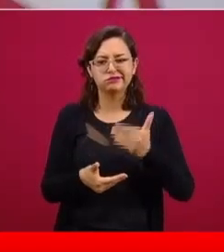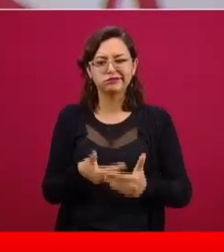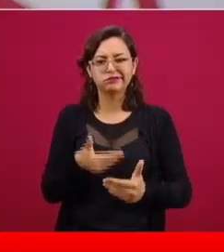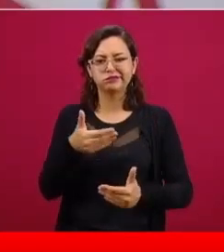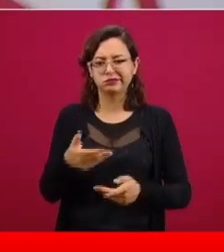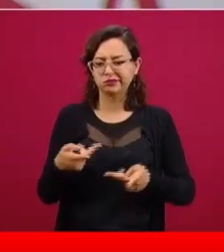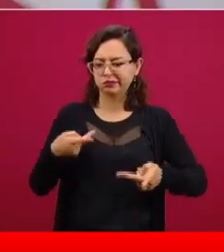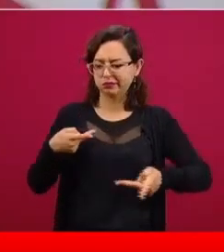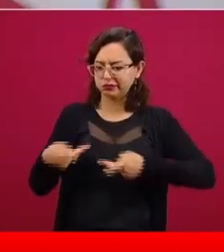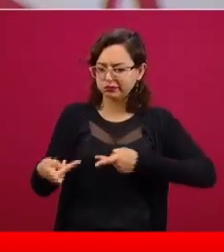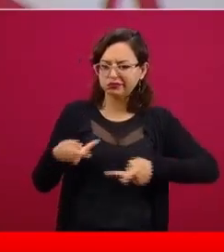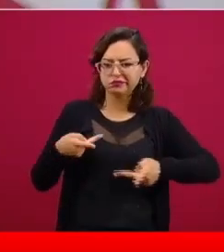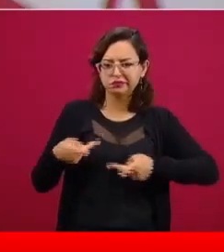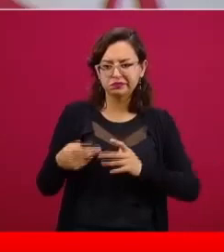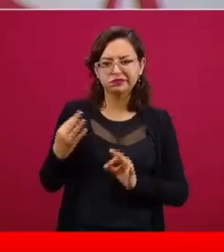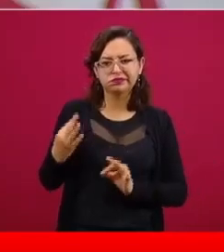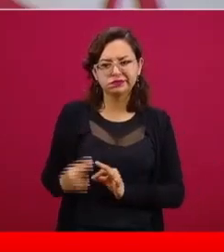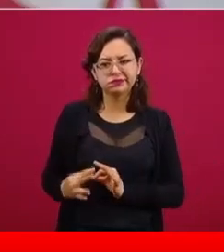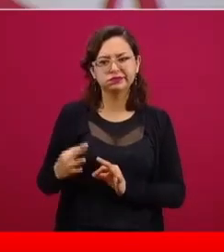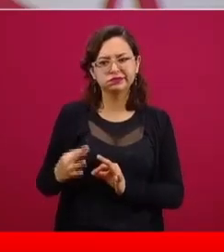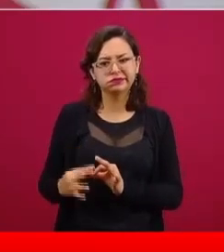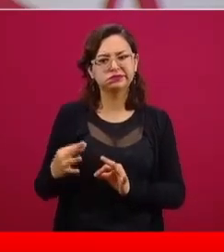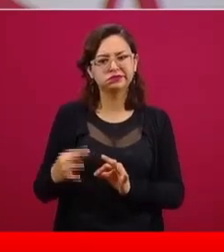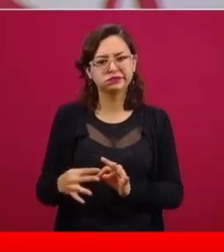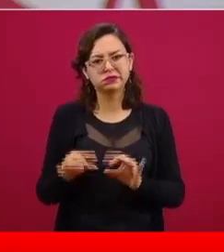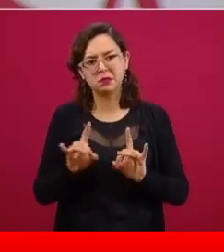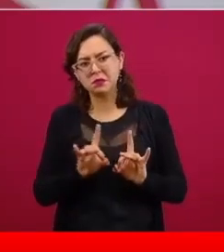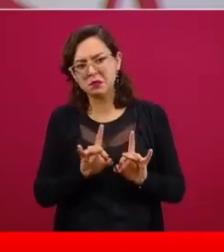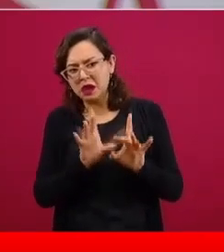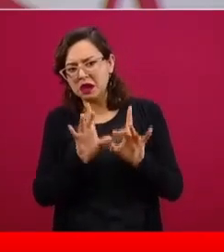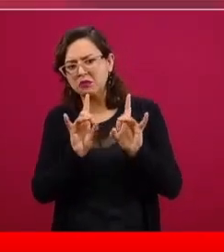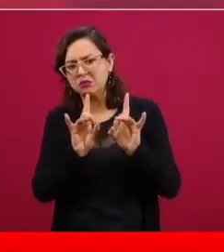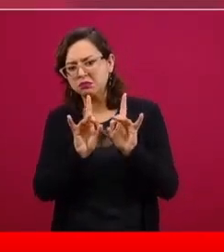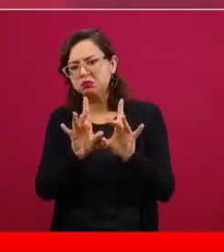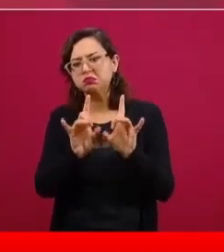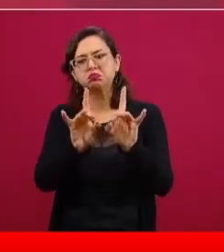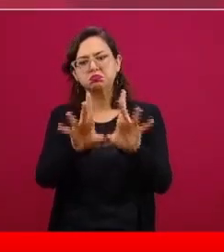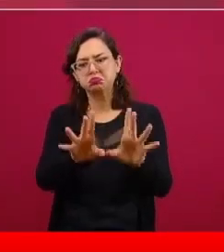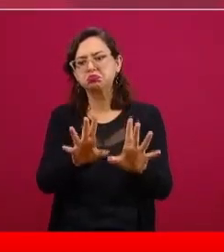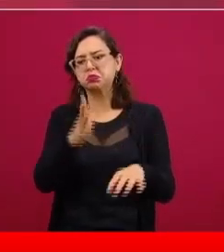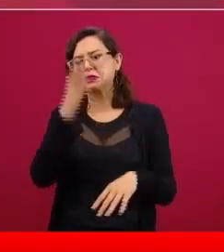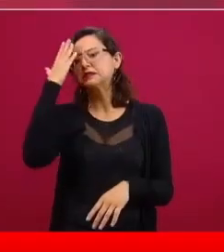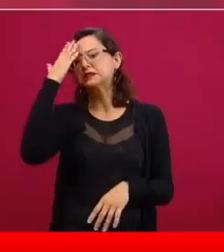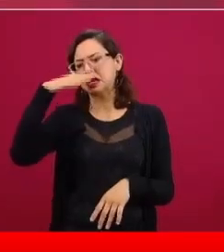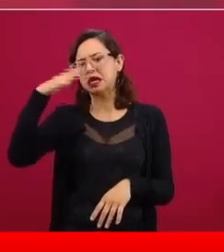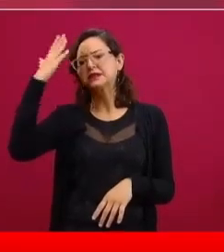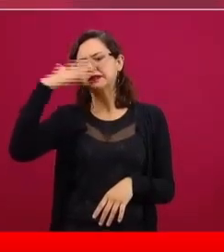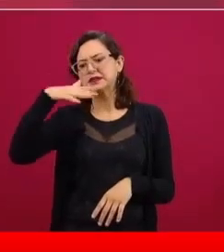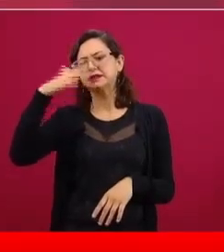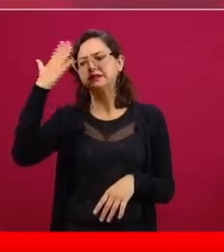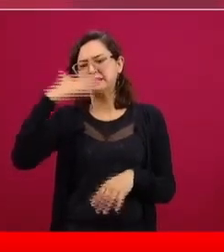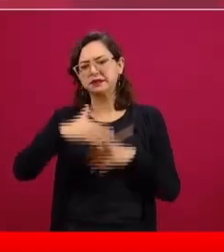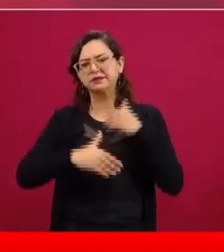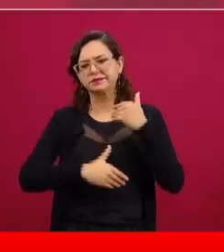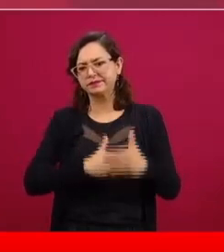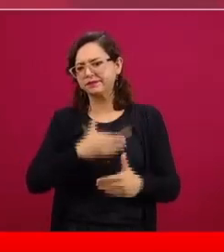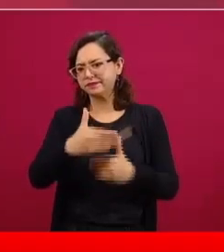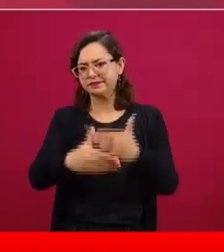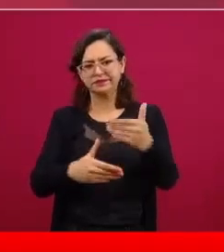a lo previsto, de acuerdo a lo que han proyectado los técnicos, los